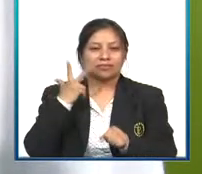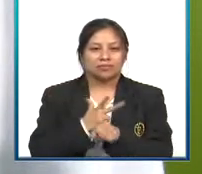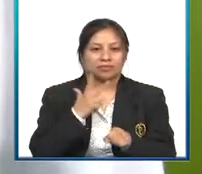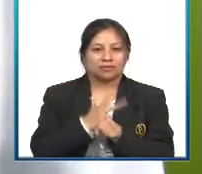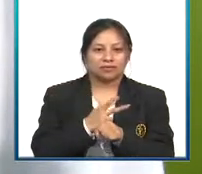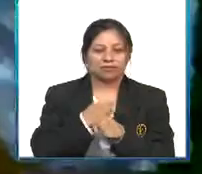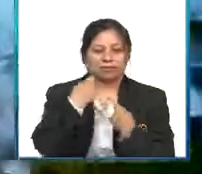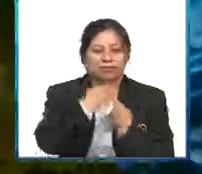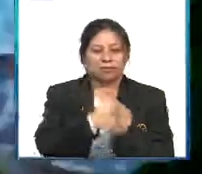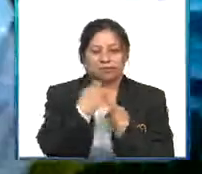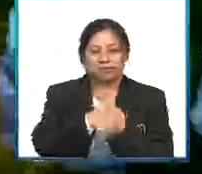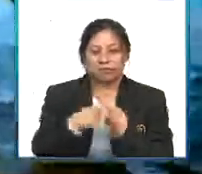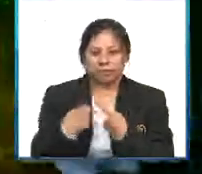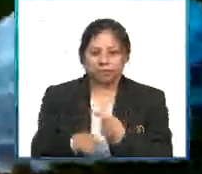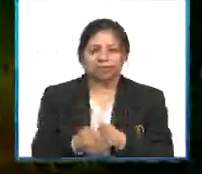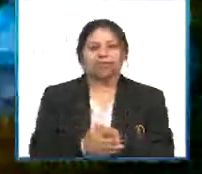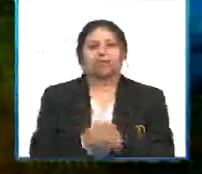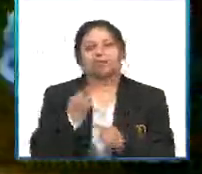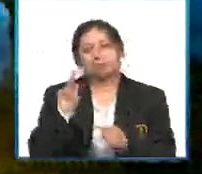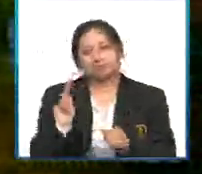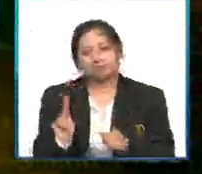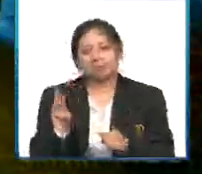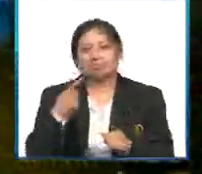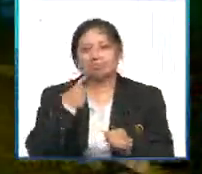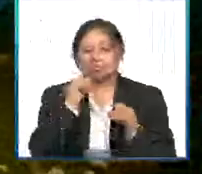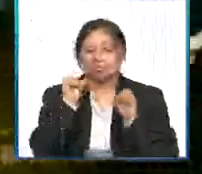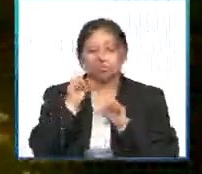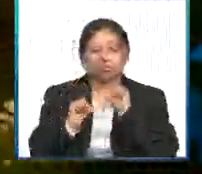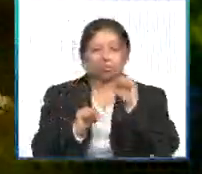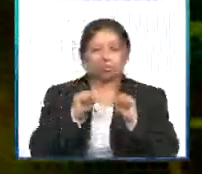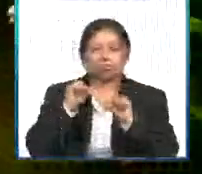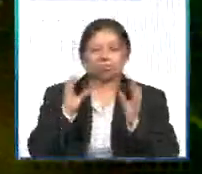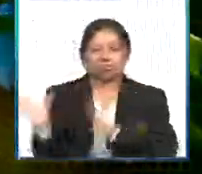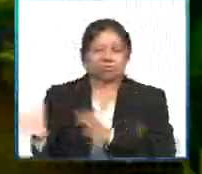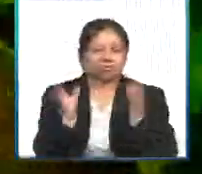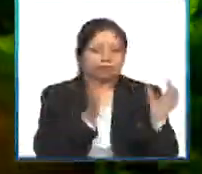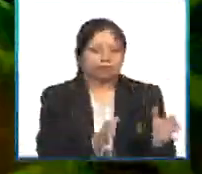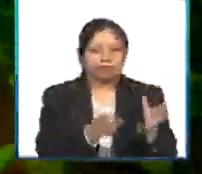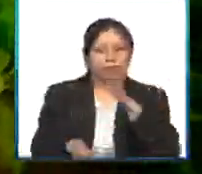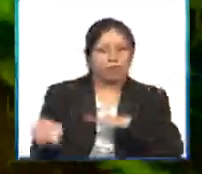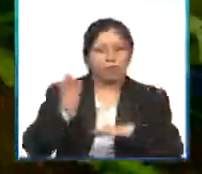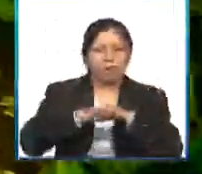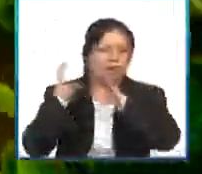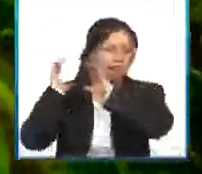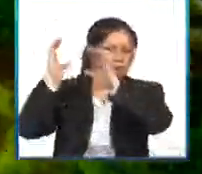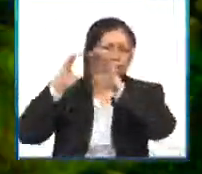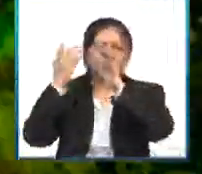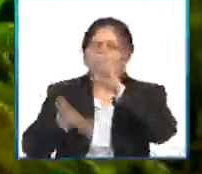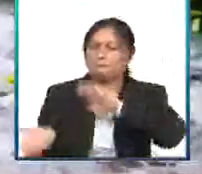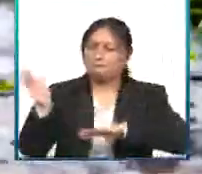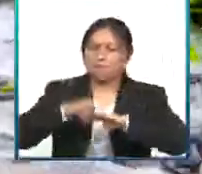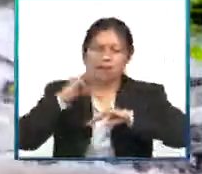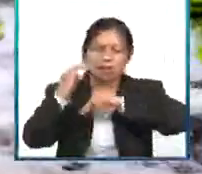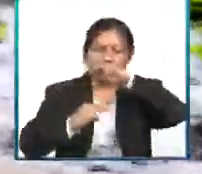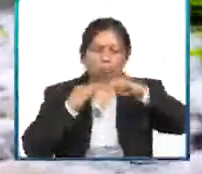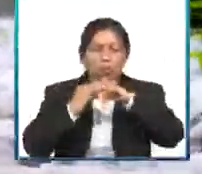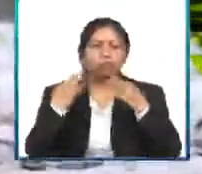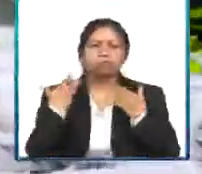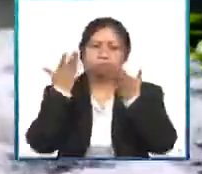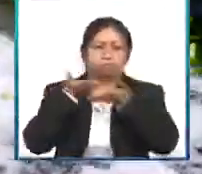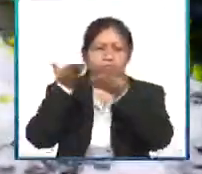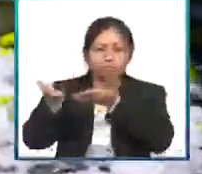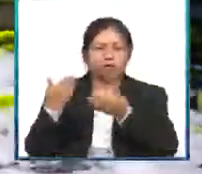es el banano. Y Guatemala poco a poco se ha posicionado como el mayor exportador de plátano del mundo, al tiempo